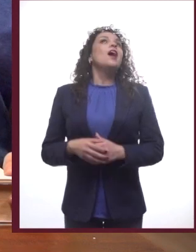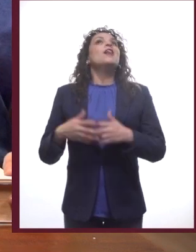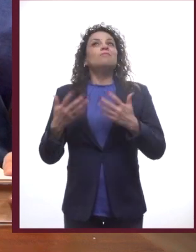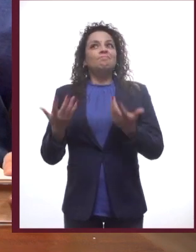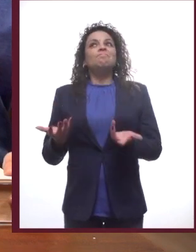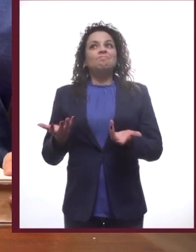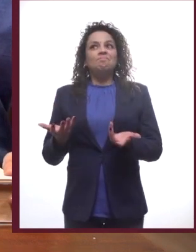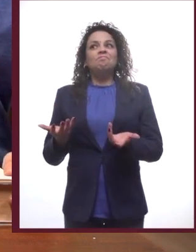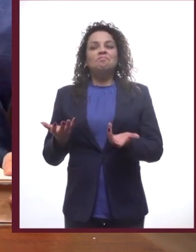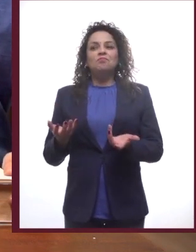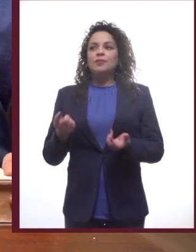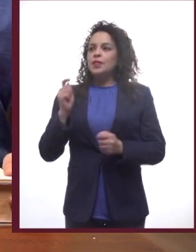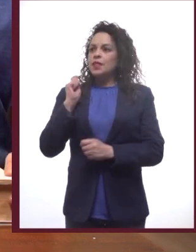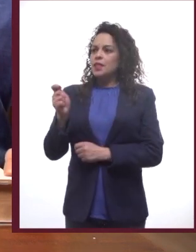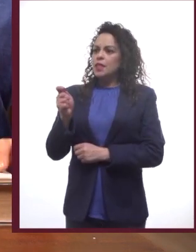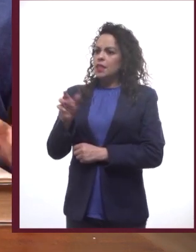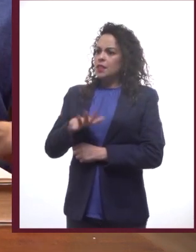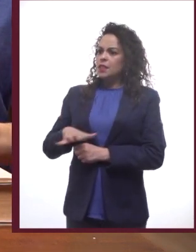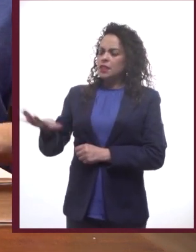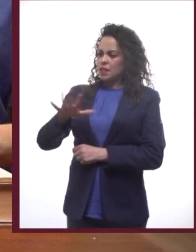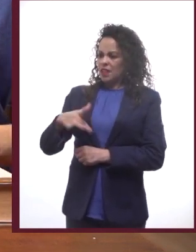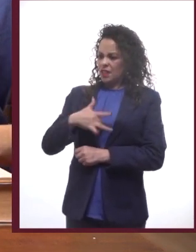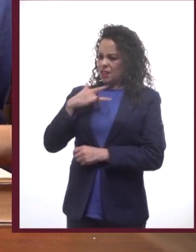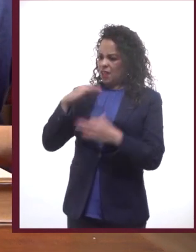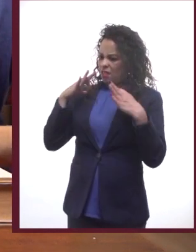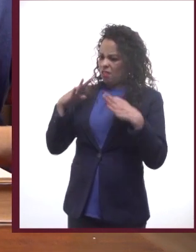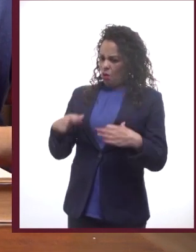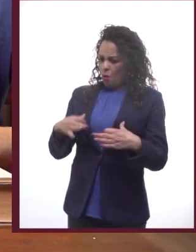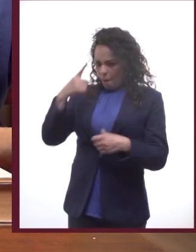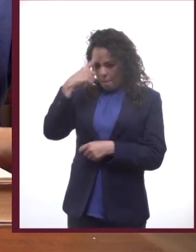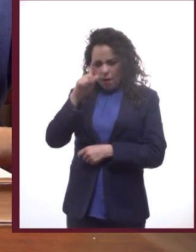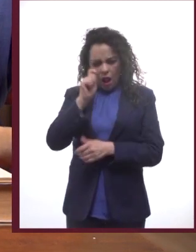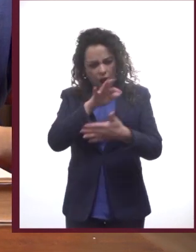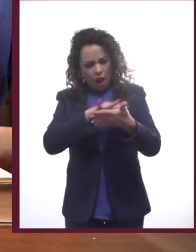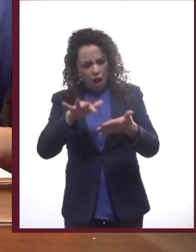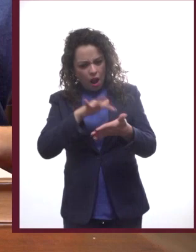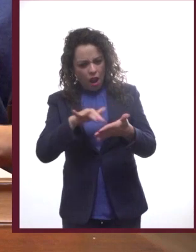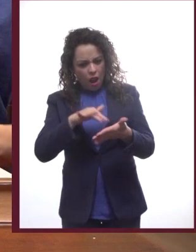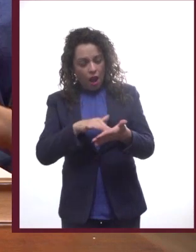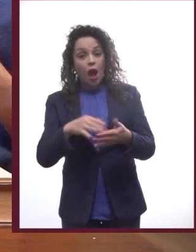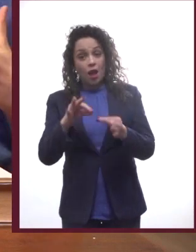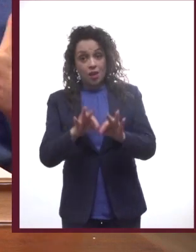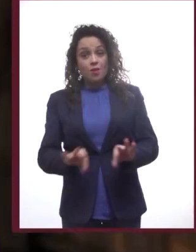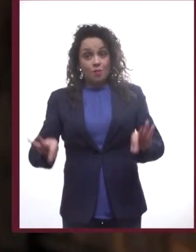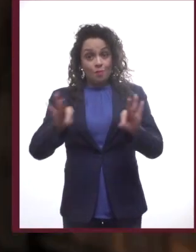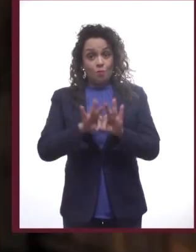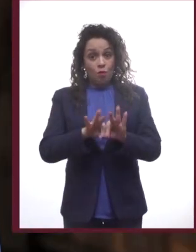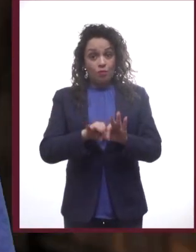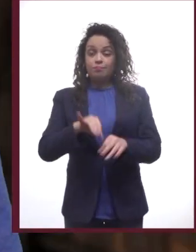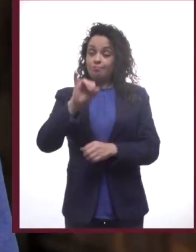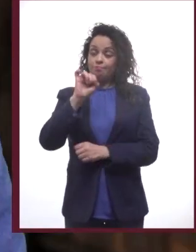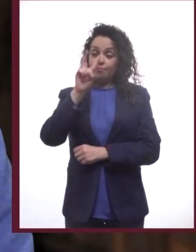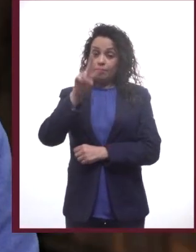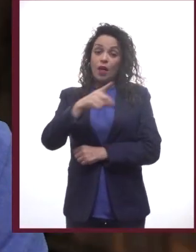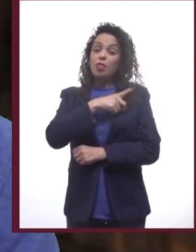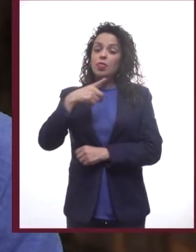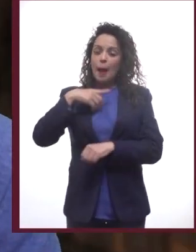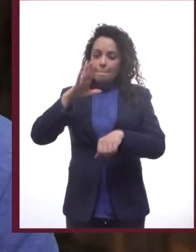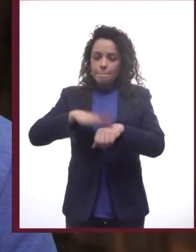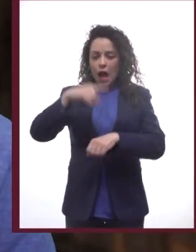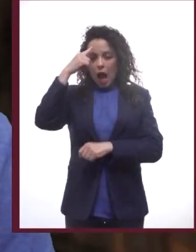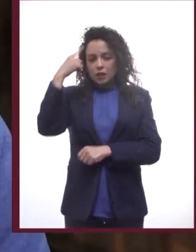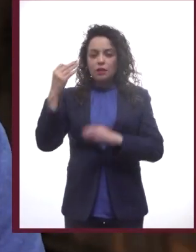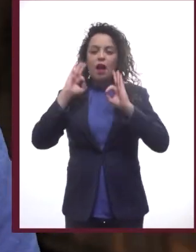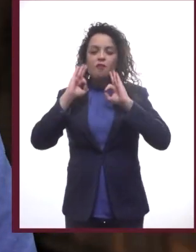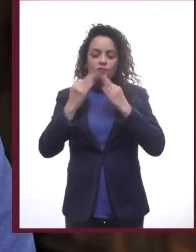¿Quién iba a pensar que la comodidad es también un factor que influye en la lectura? Me parece prudente facilitarles la